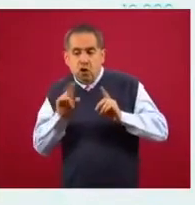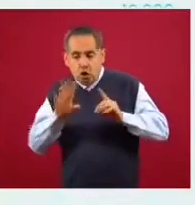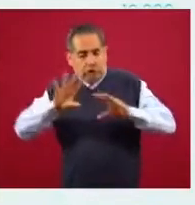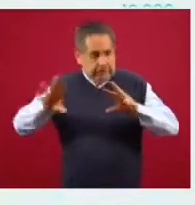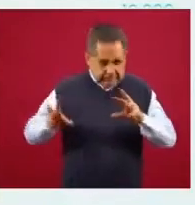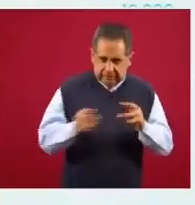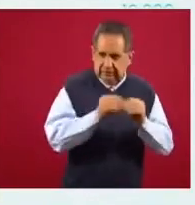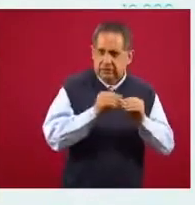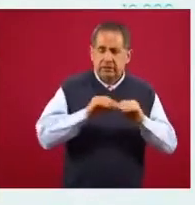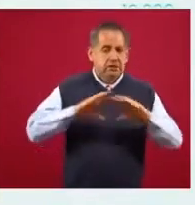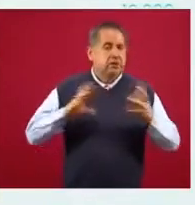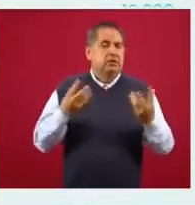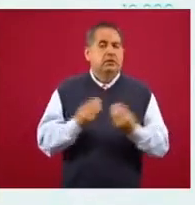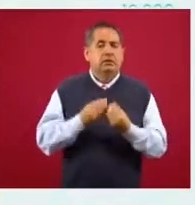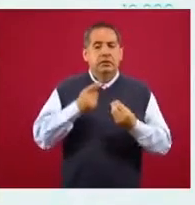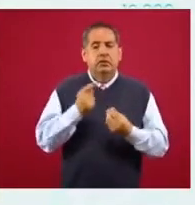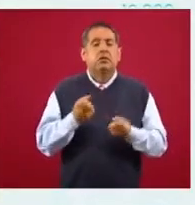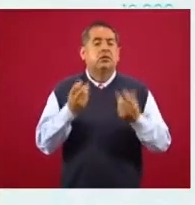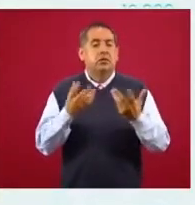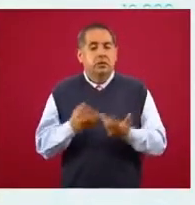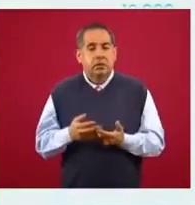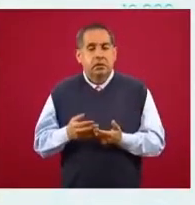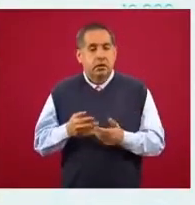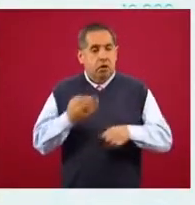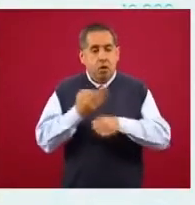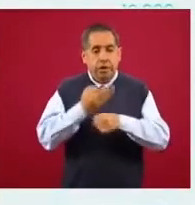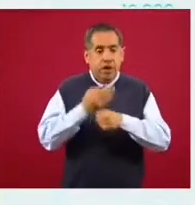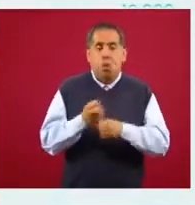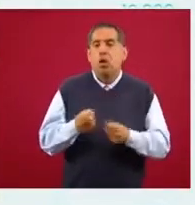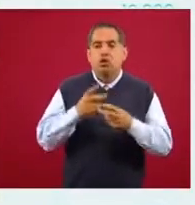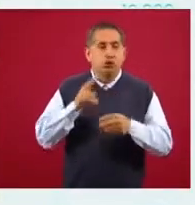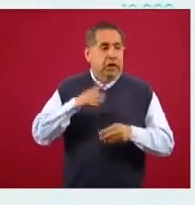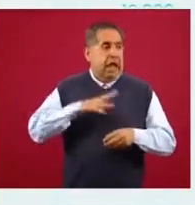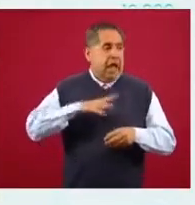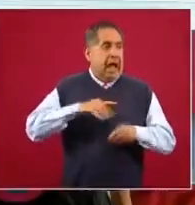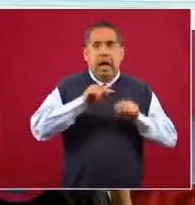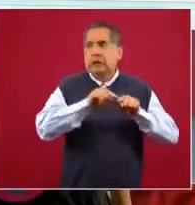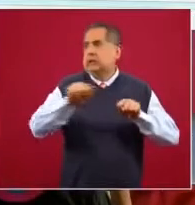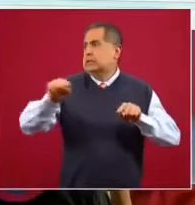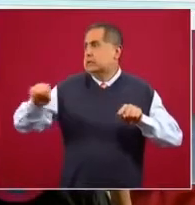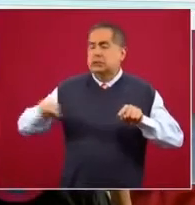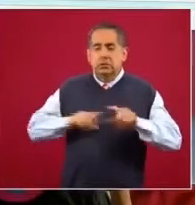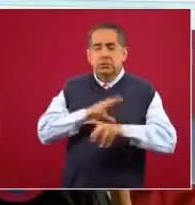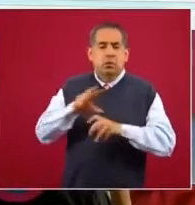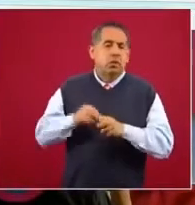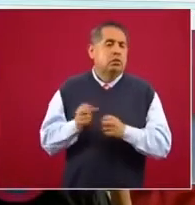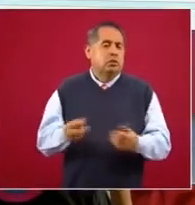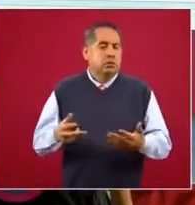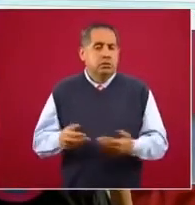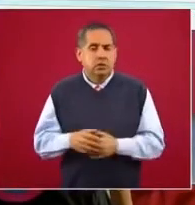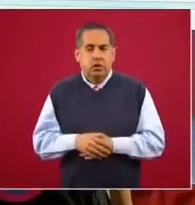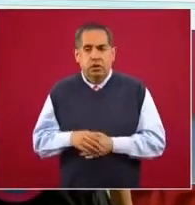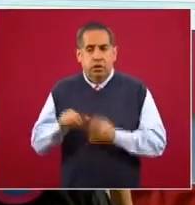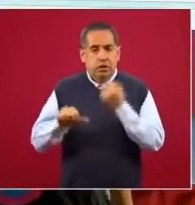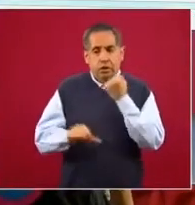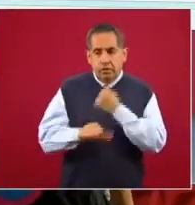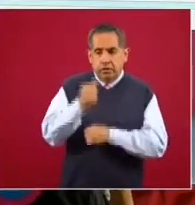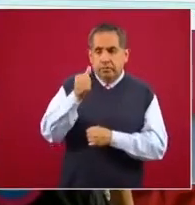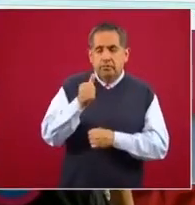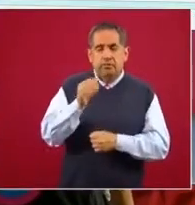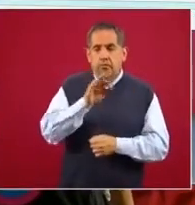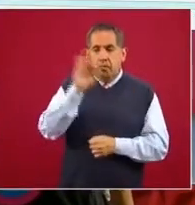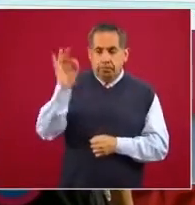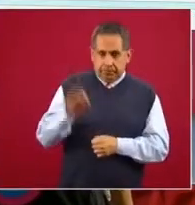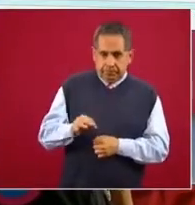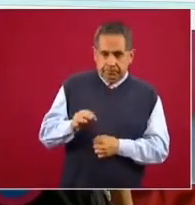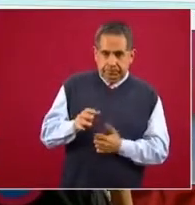son estimados este número de la epidemia activa en México, que para el día de hoy es el 11%,